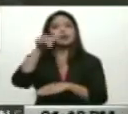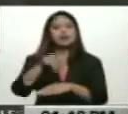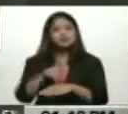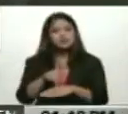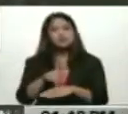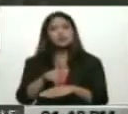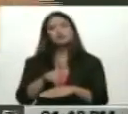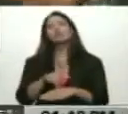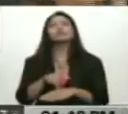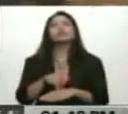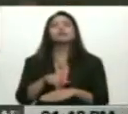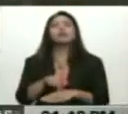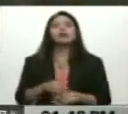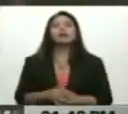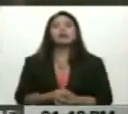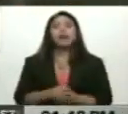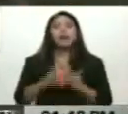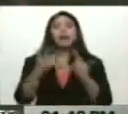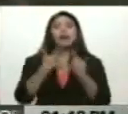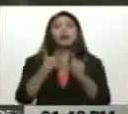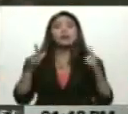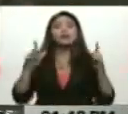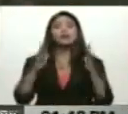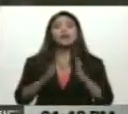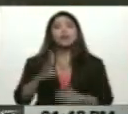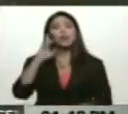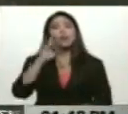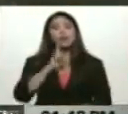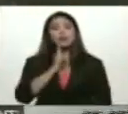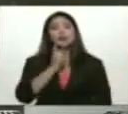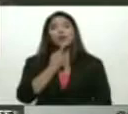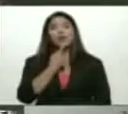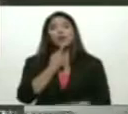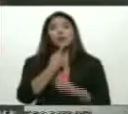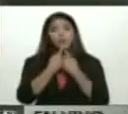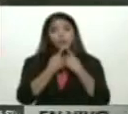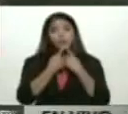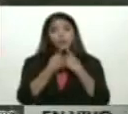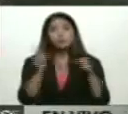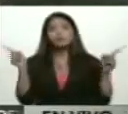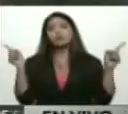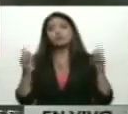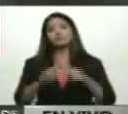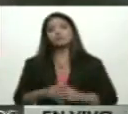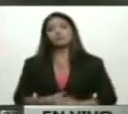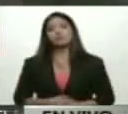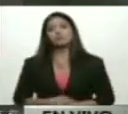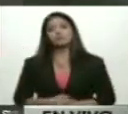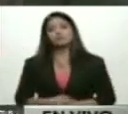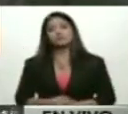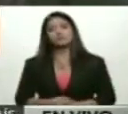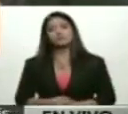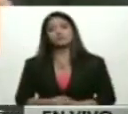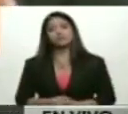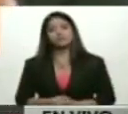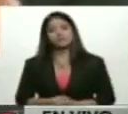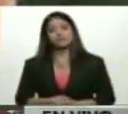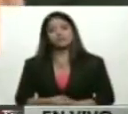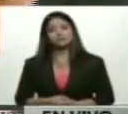libertador diera no solo para su momento sino para todos los tiempos dándole